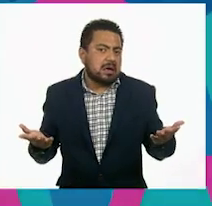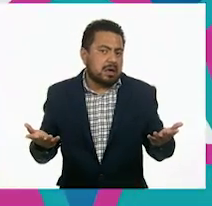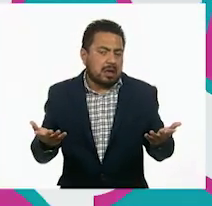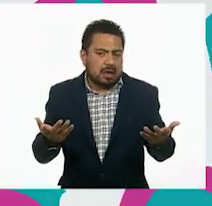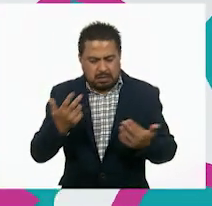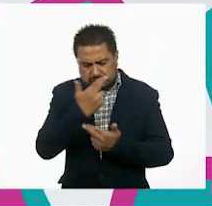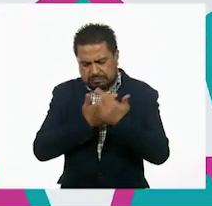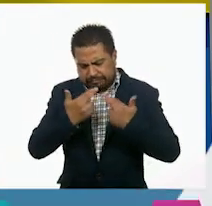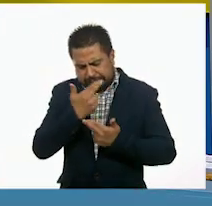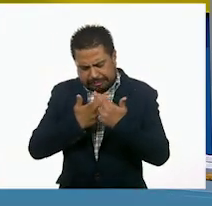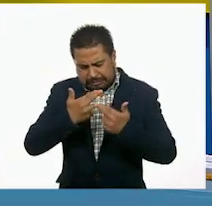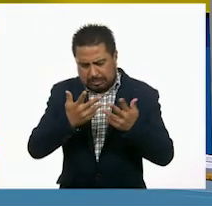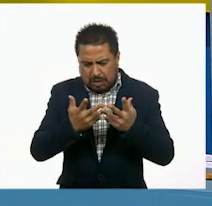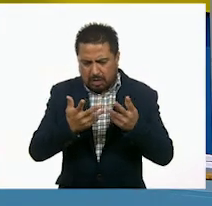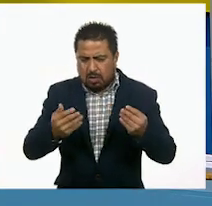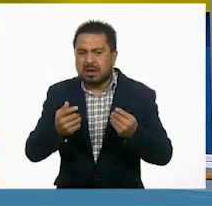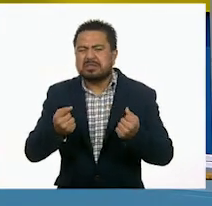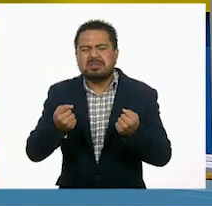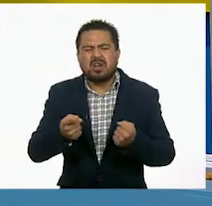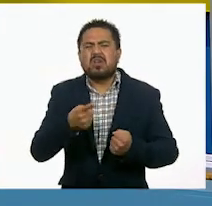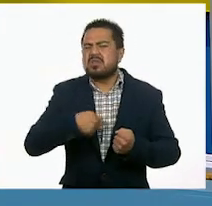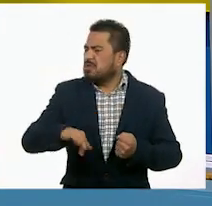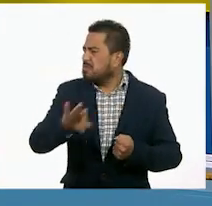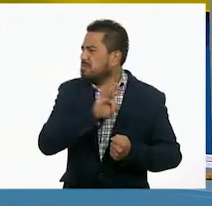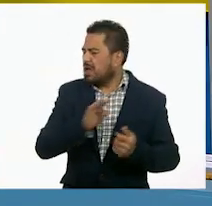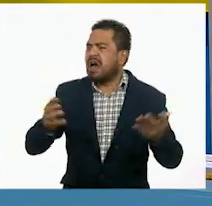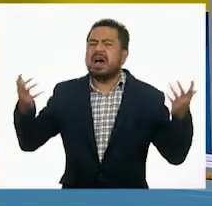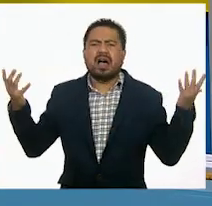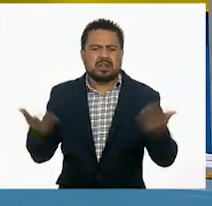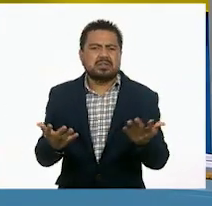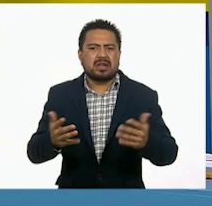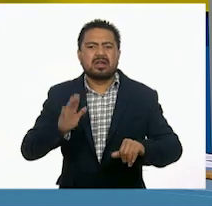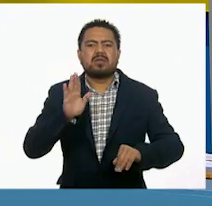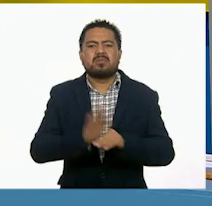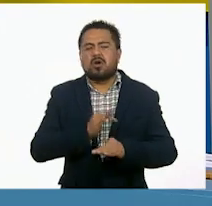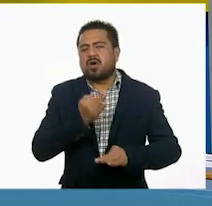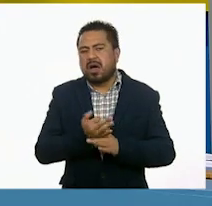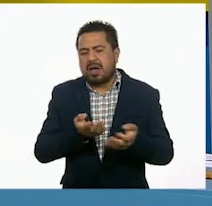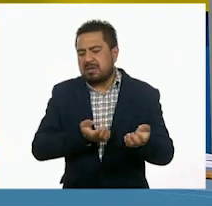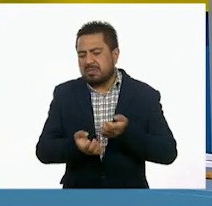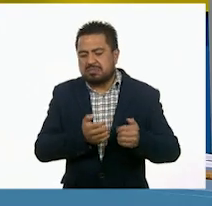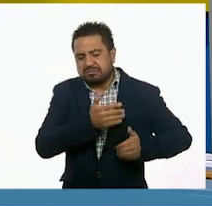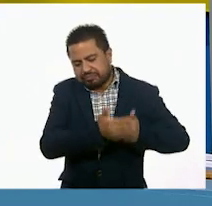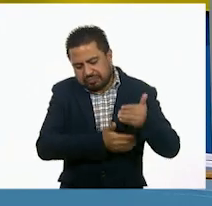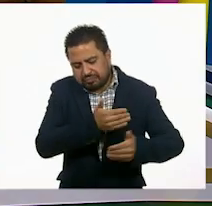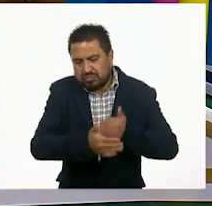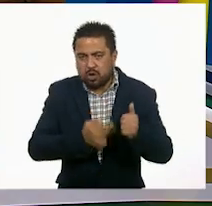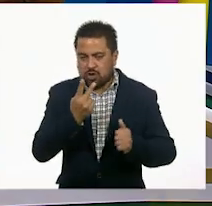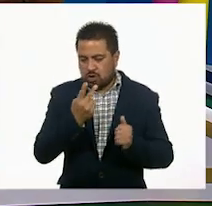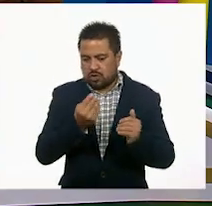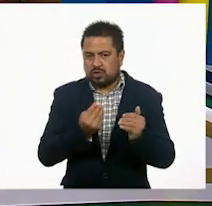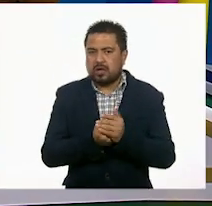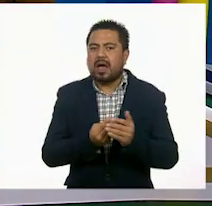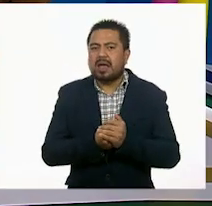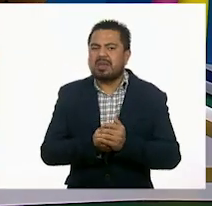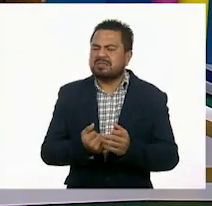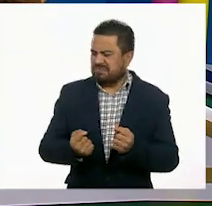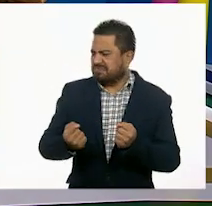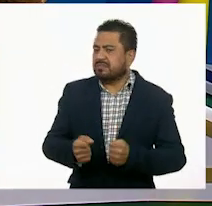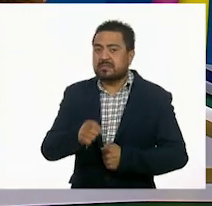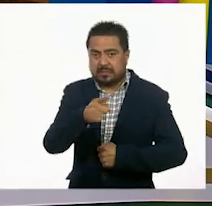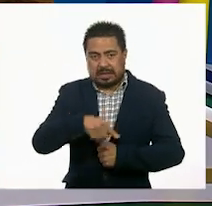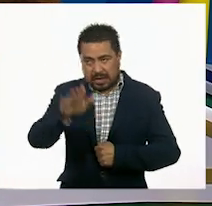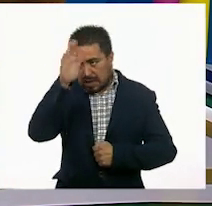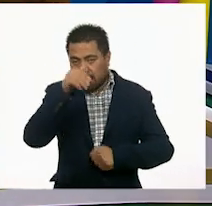lo puedan resolver, porque seguro lo van a poder hacer, ya que lo hemos estado practicando en estas dos clases. Sí, segurísimo.